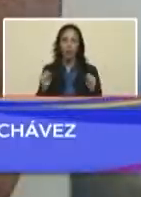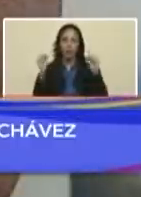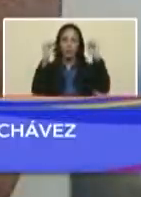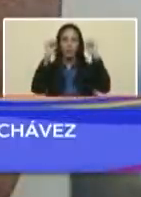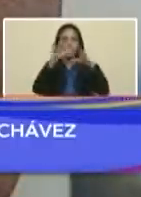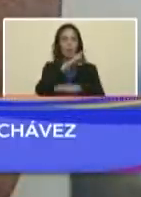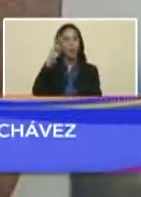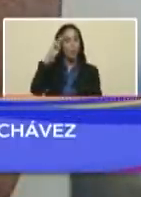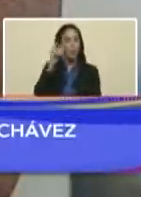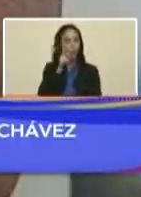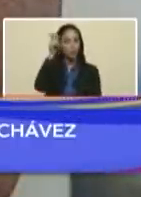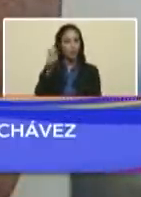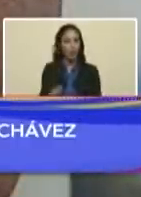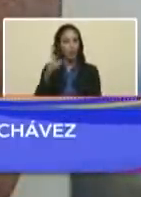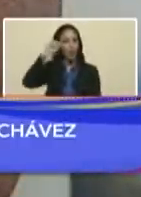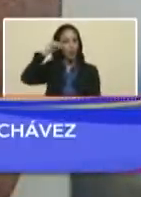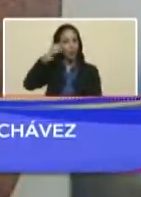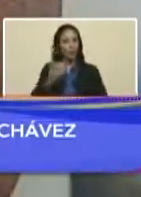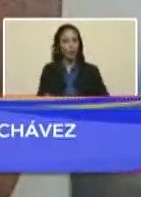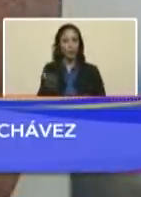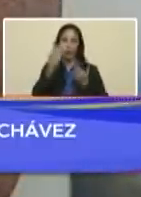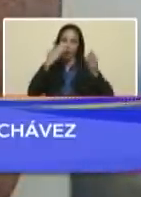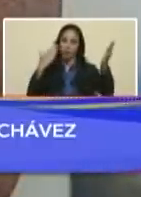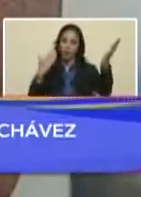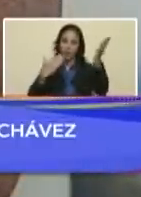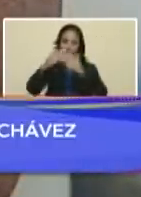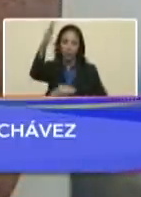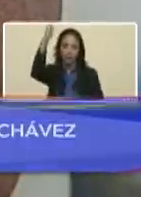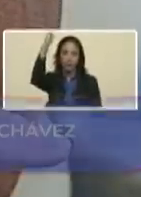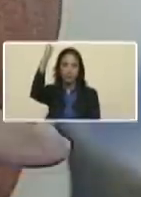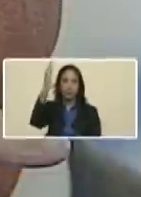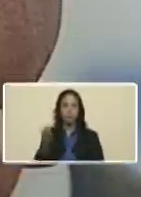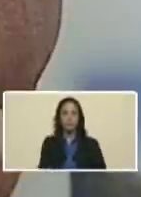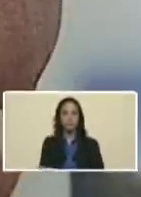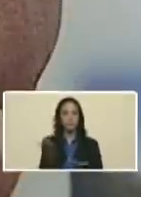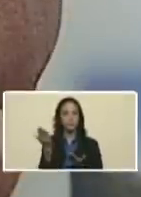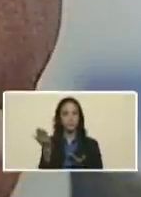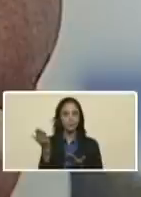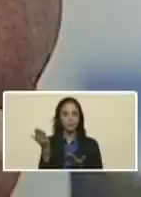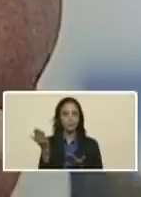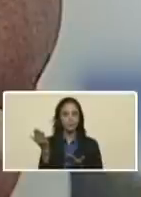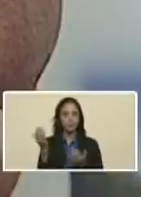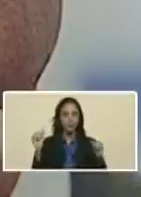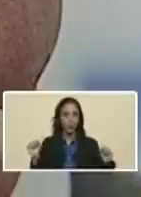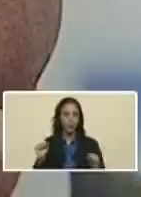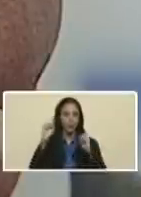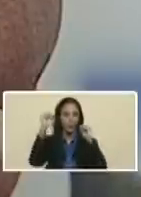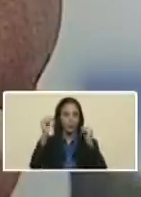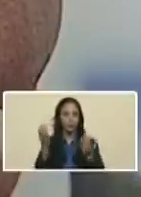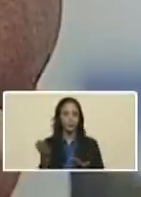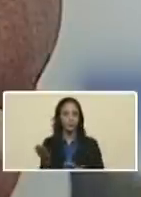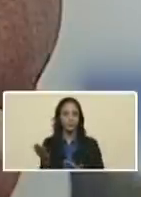de Ali Rodríguez Araque! ¡Hasta la victoria siempre, Ali! ¡Venceremos!